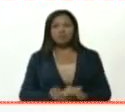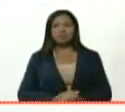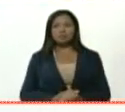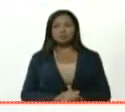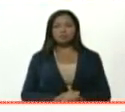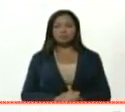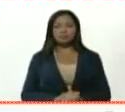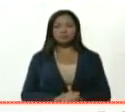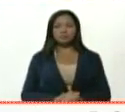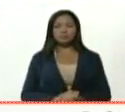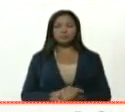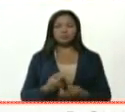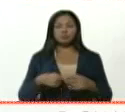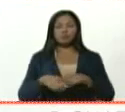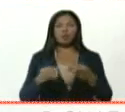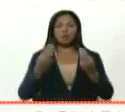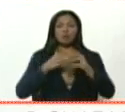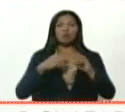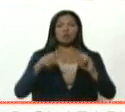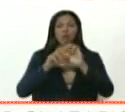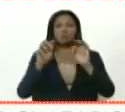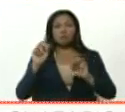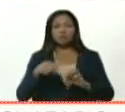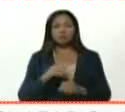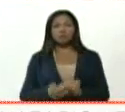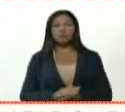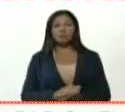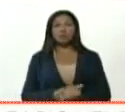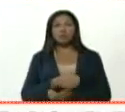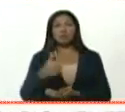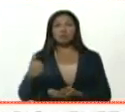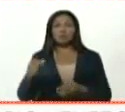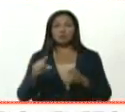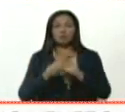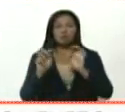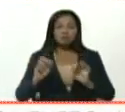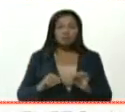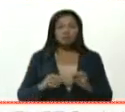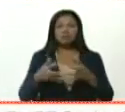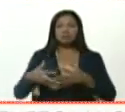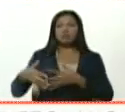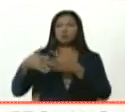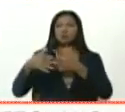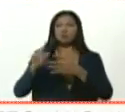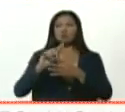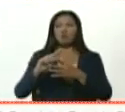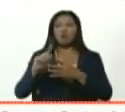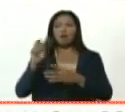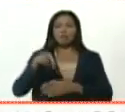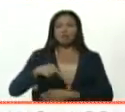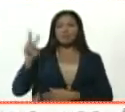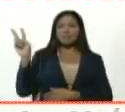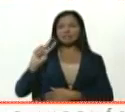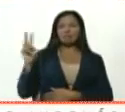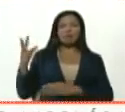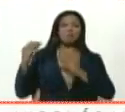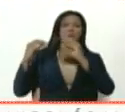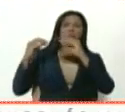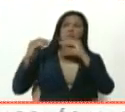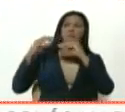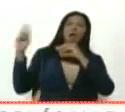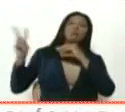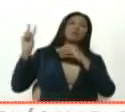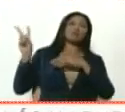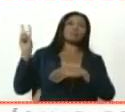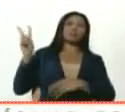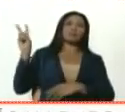la exportación de cocaína desde Colombia para Estados Unidos, no, hablaron de Venezuela. Y Trump le